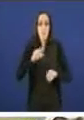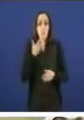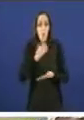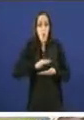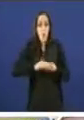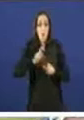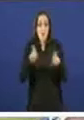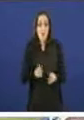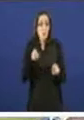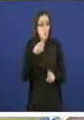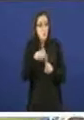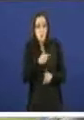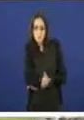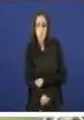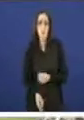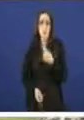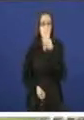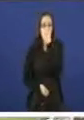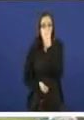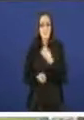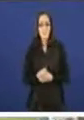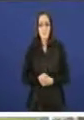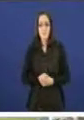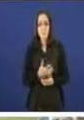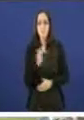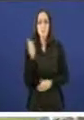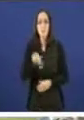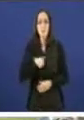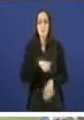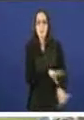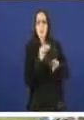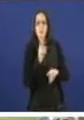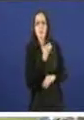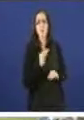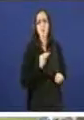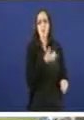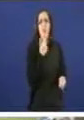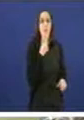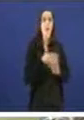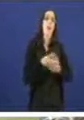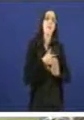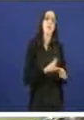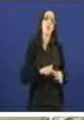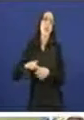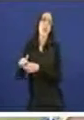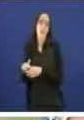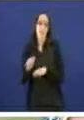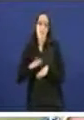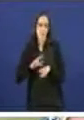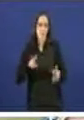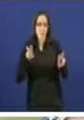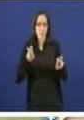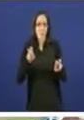deberían empregar. De todos xeitos, non entendo que vostede acuda á solidaridade, á boa fé para unha cuestión que obriga